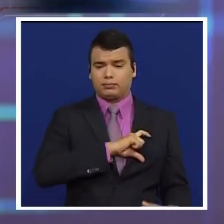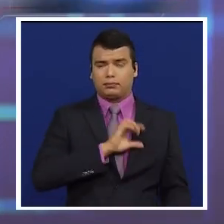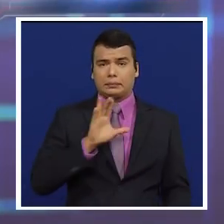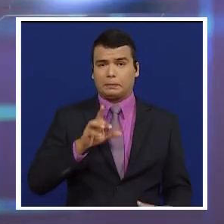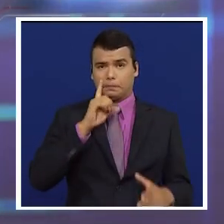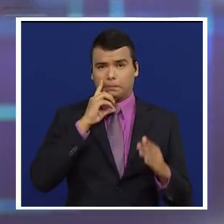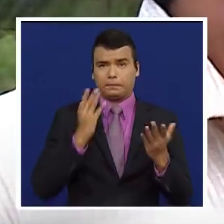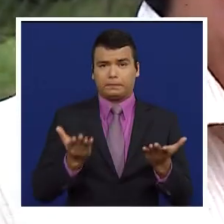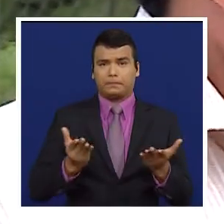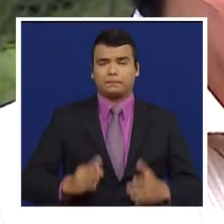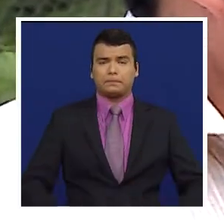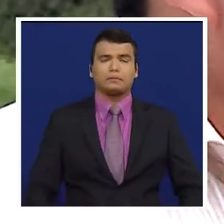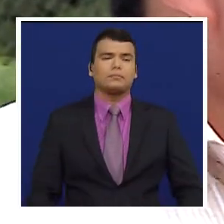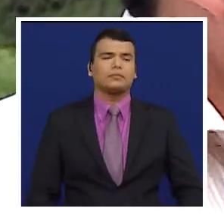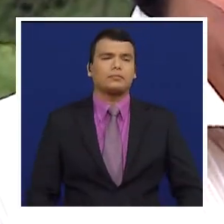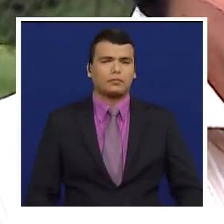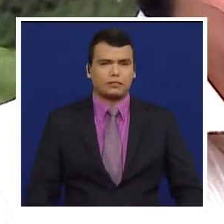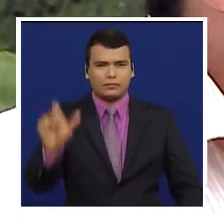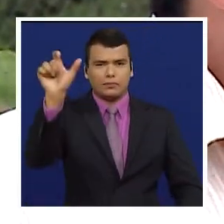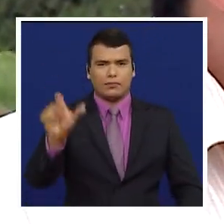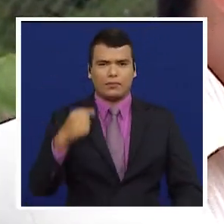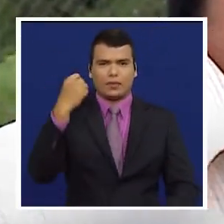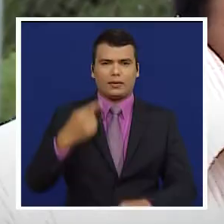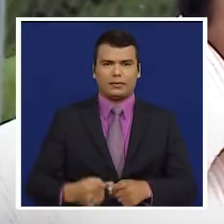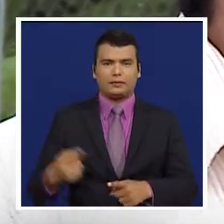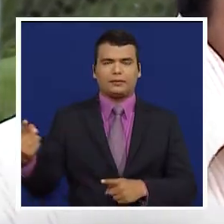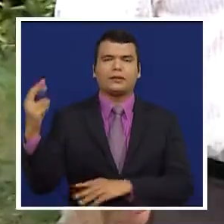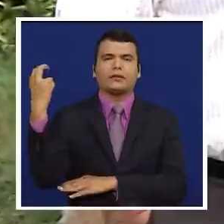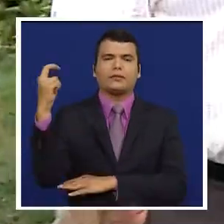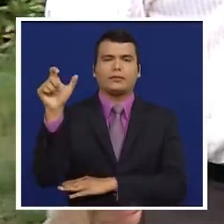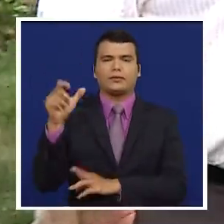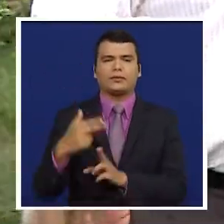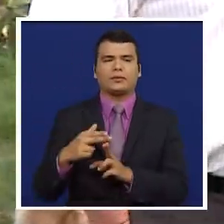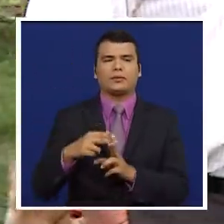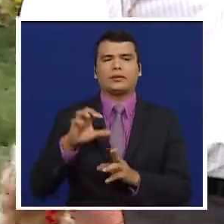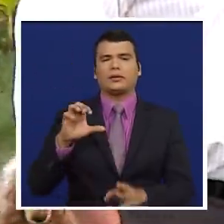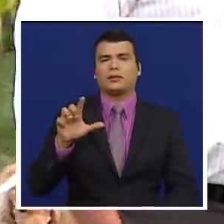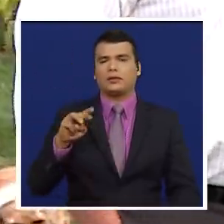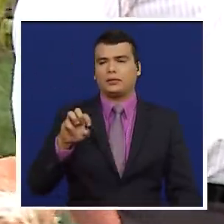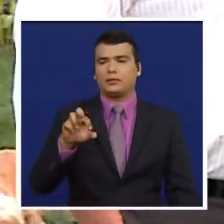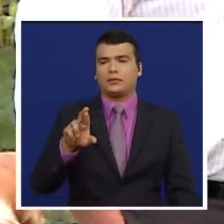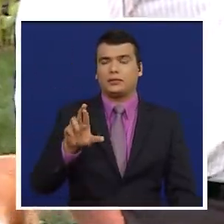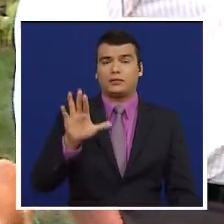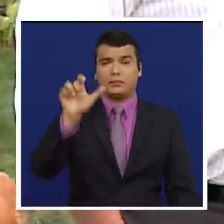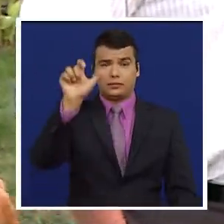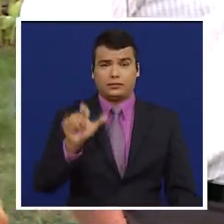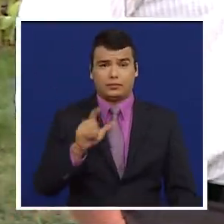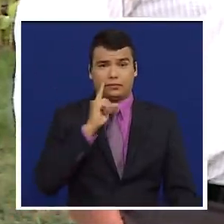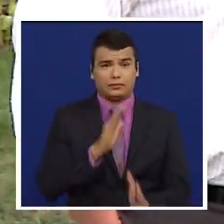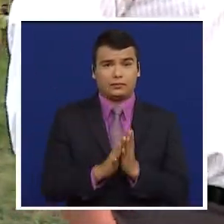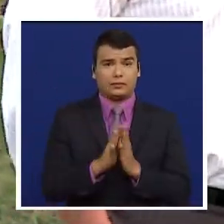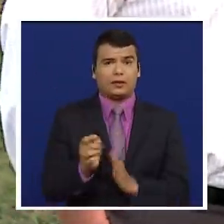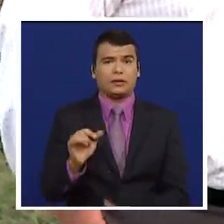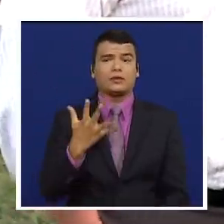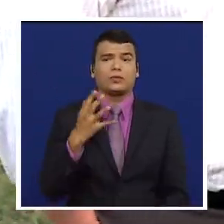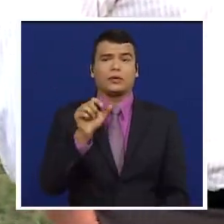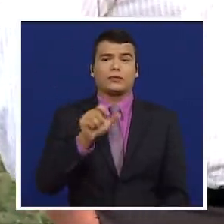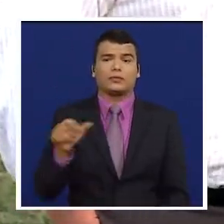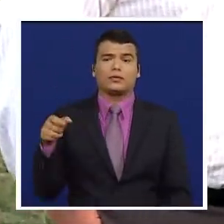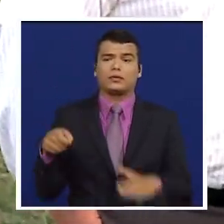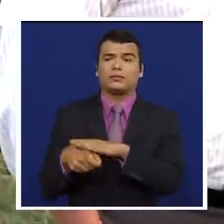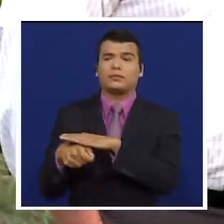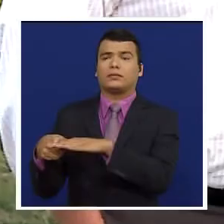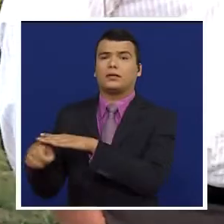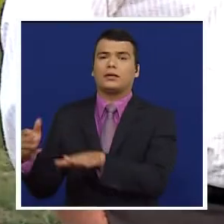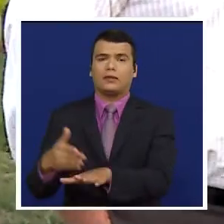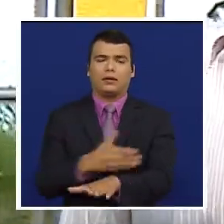Cali. Para el exfiscal Elmer Montaña, el hecho de que una persona haya cometido medio centenar de homicidios antes de ser